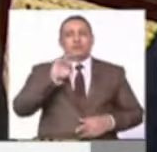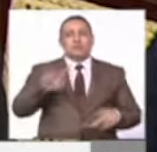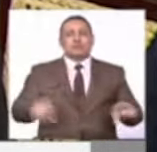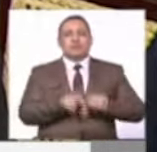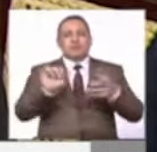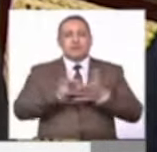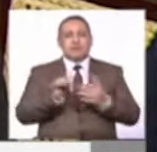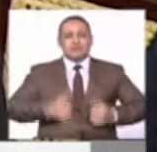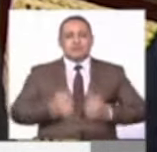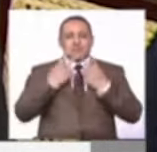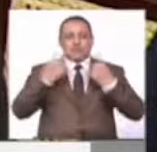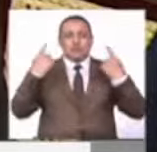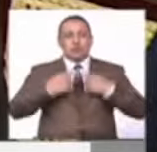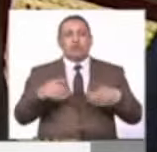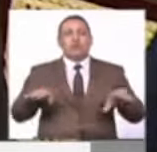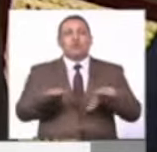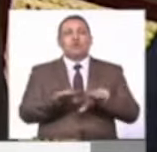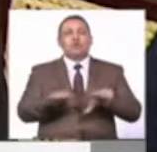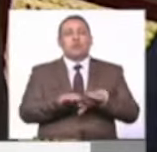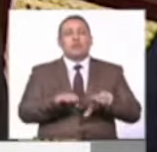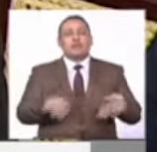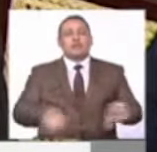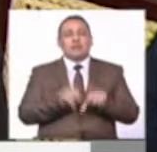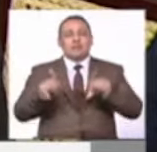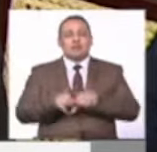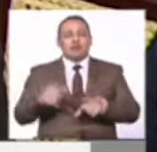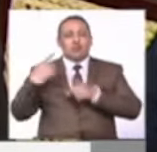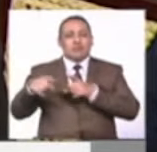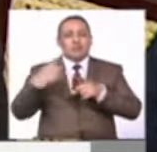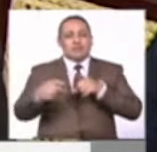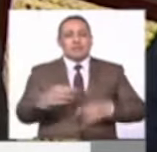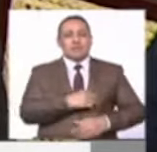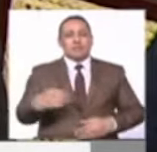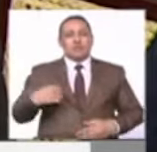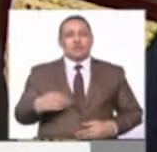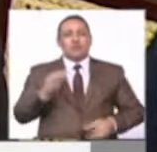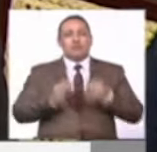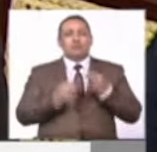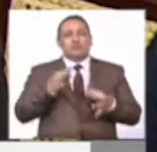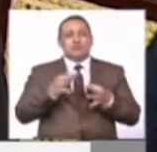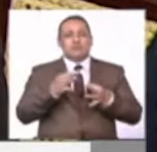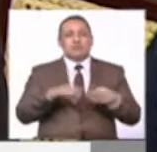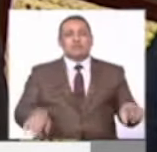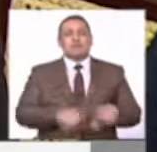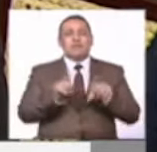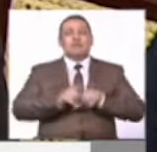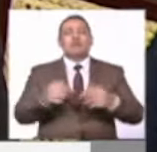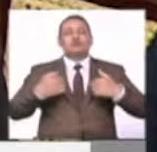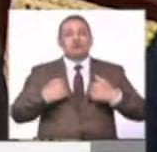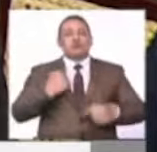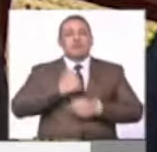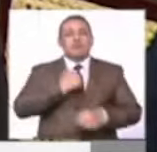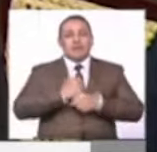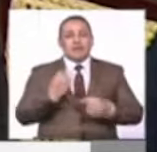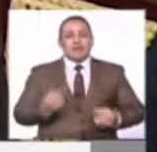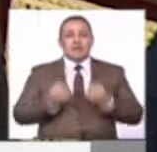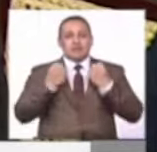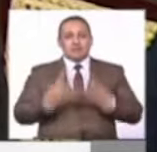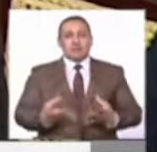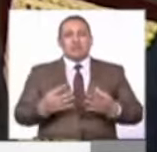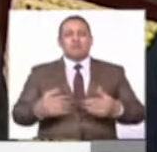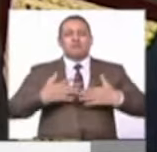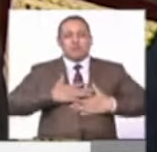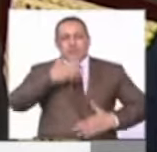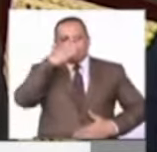jnj al igual que los demás miembros de justicia obr de buena fe en cabal